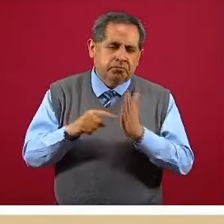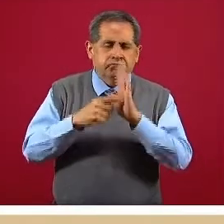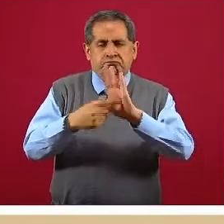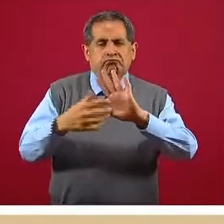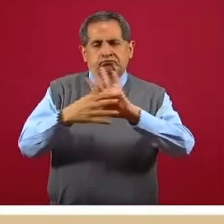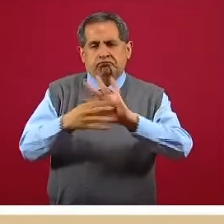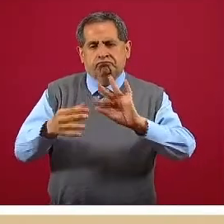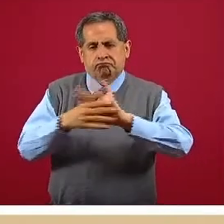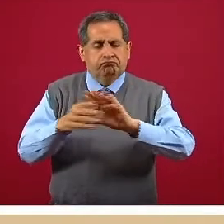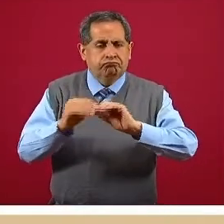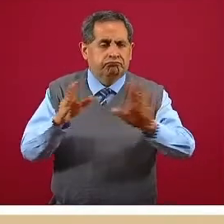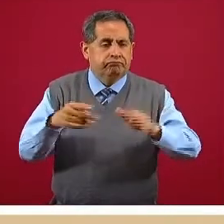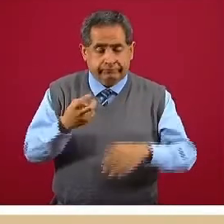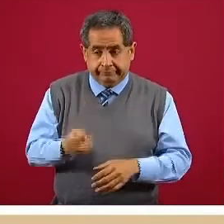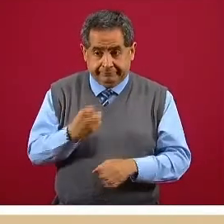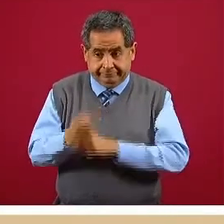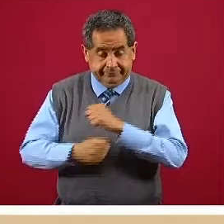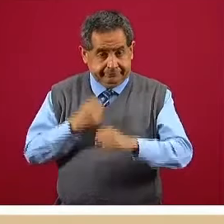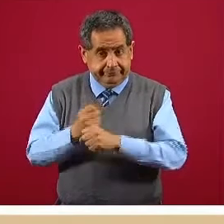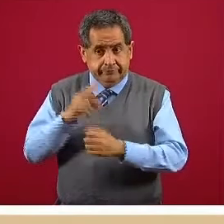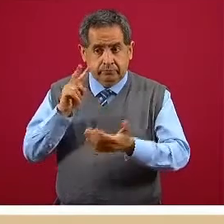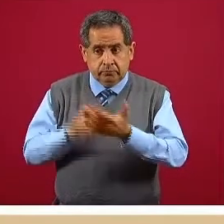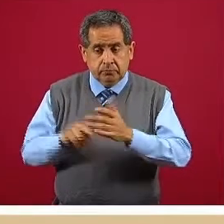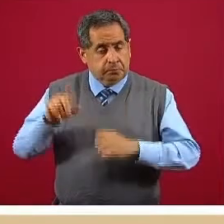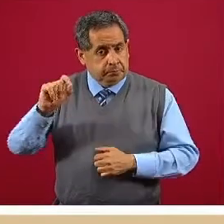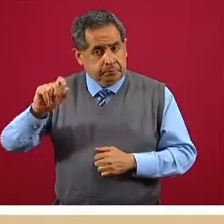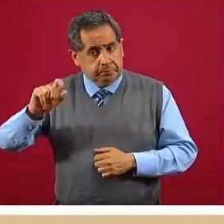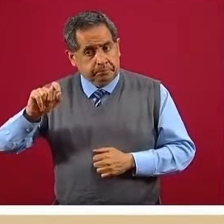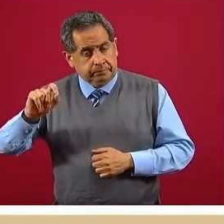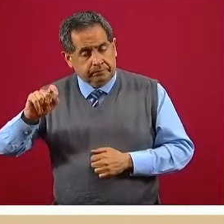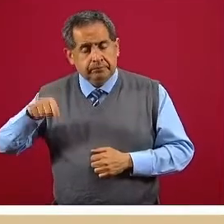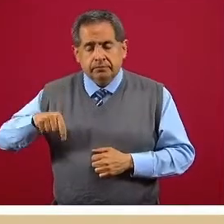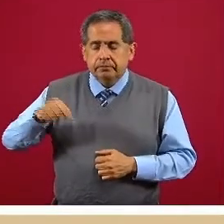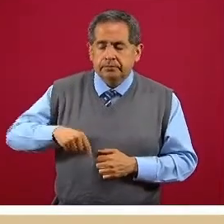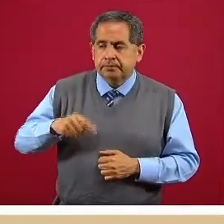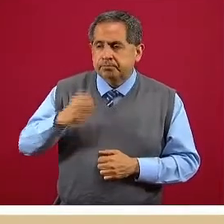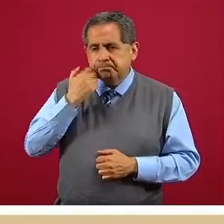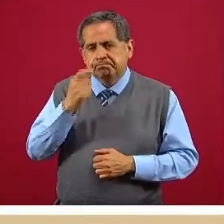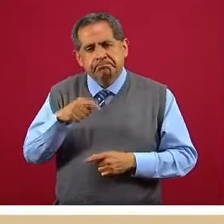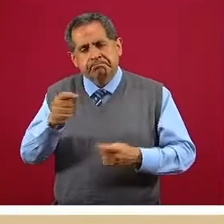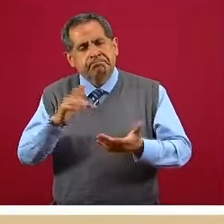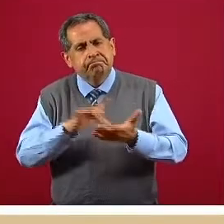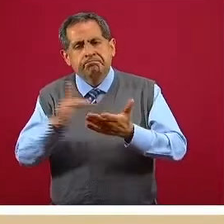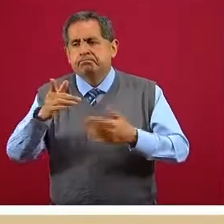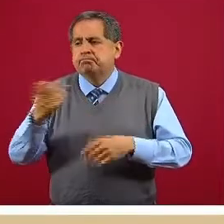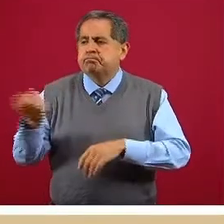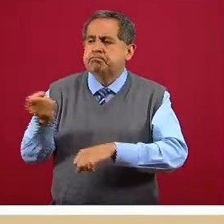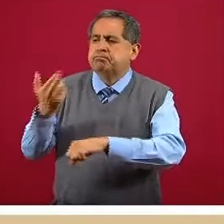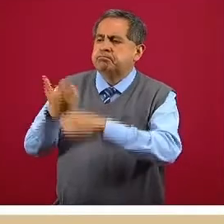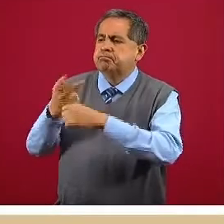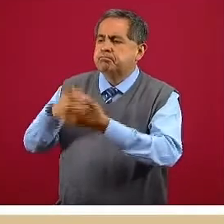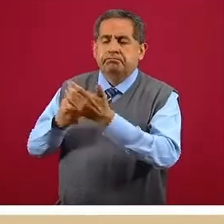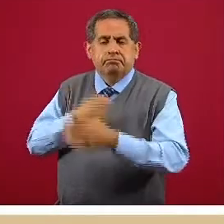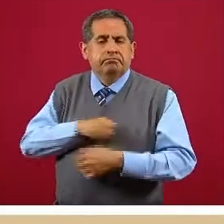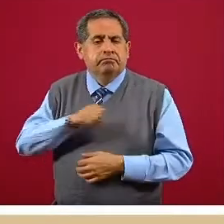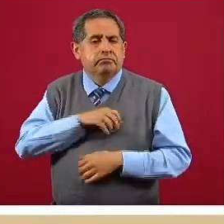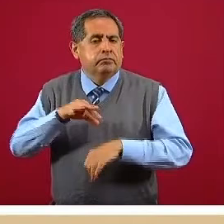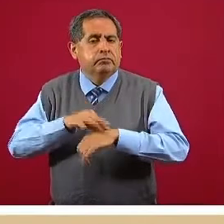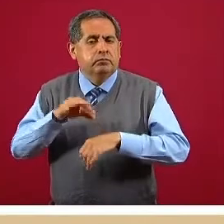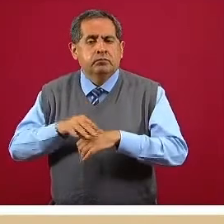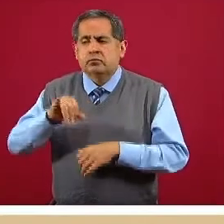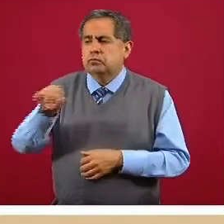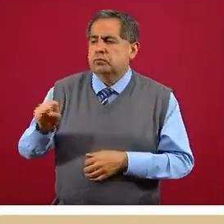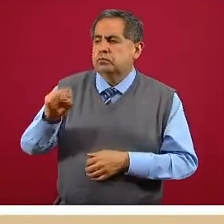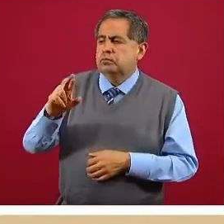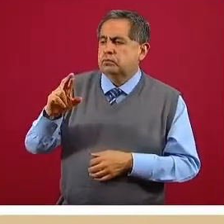quiero mencionar que a partir de este año, del año 2020, y en esto queremos agradecer al secretario de Salud, al doctor